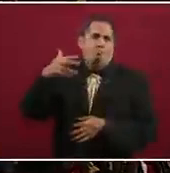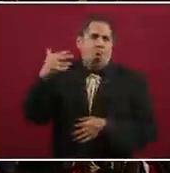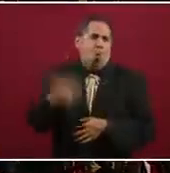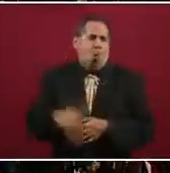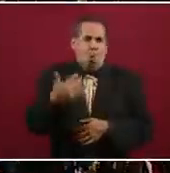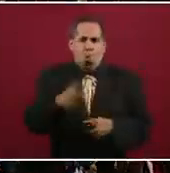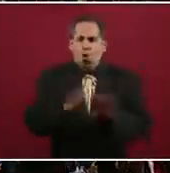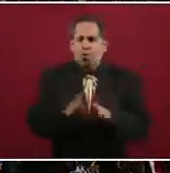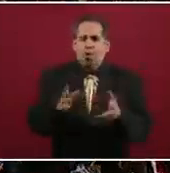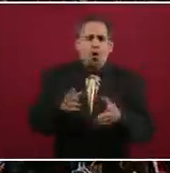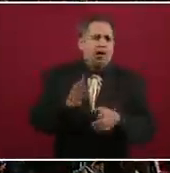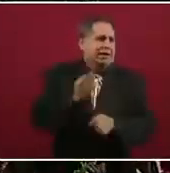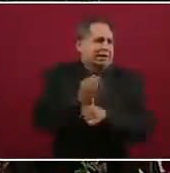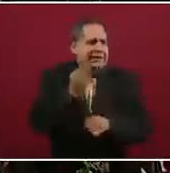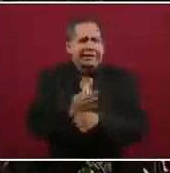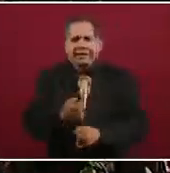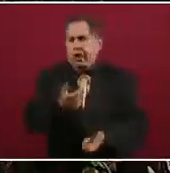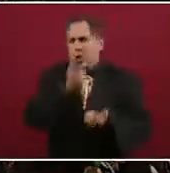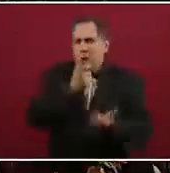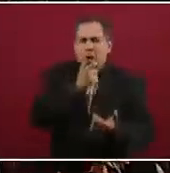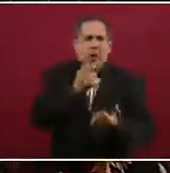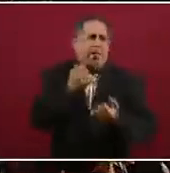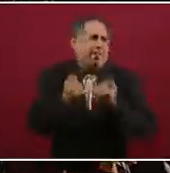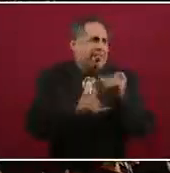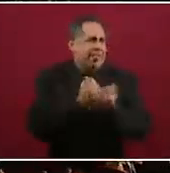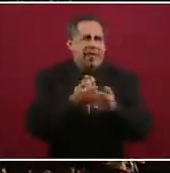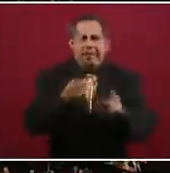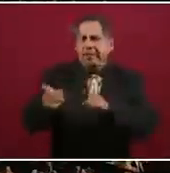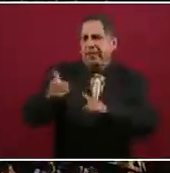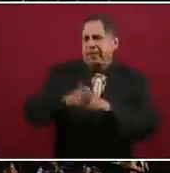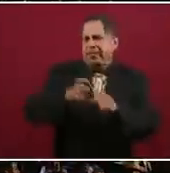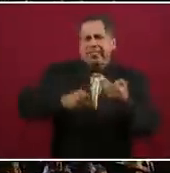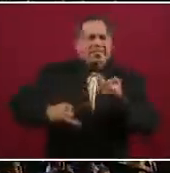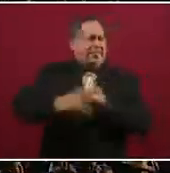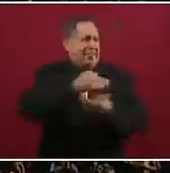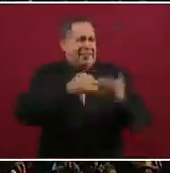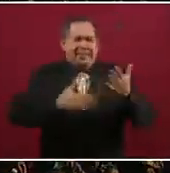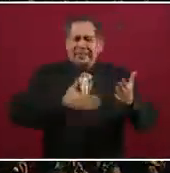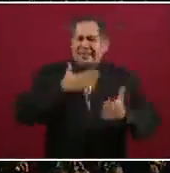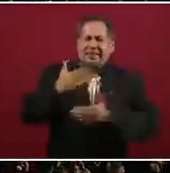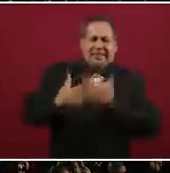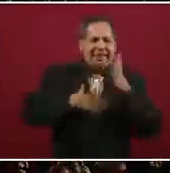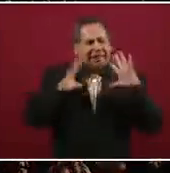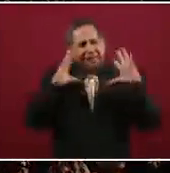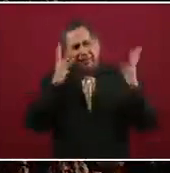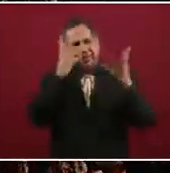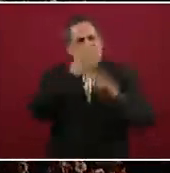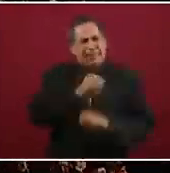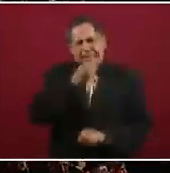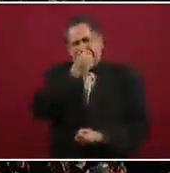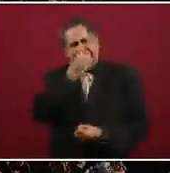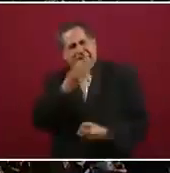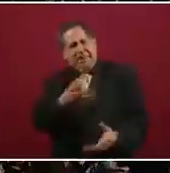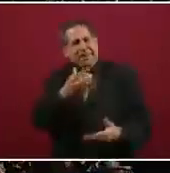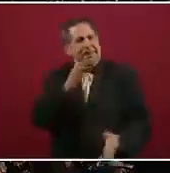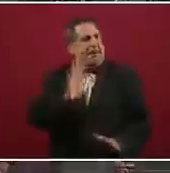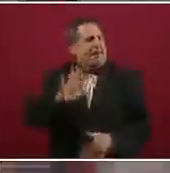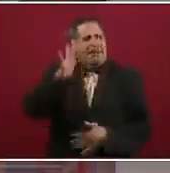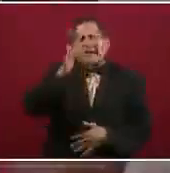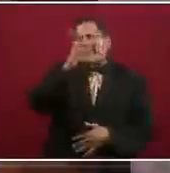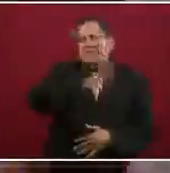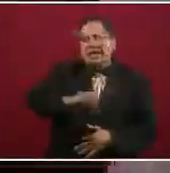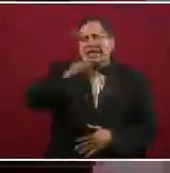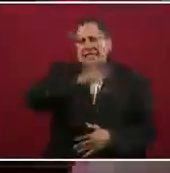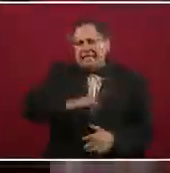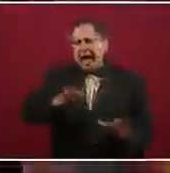es el chiste, la broma, el choteo, el sarcasmo, la burla, todo está presente, todo forma parte de la fiesta. Y bueno,